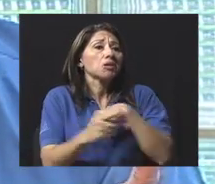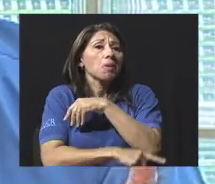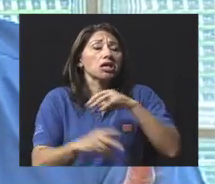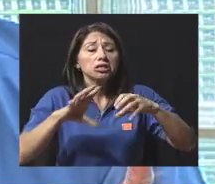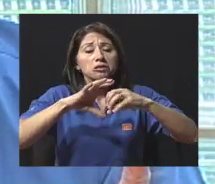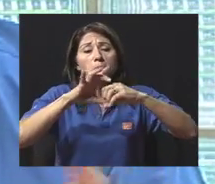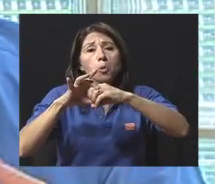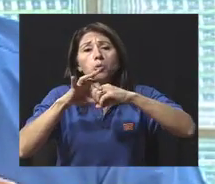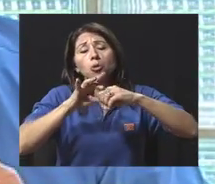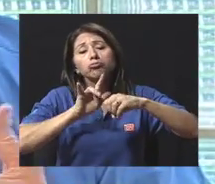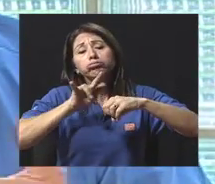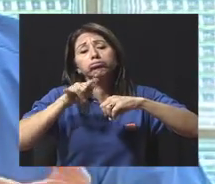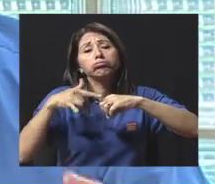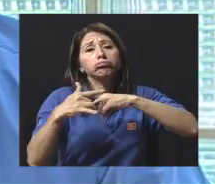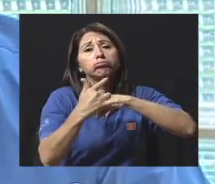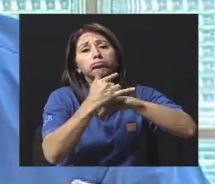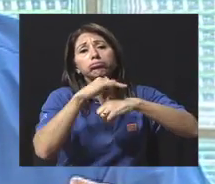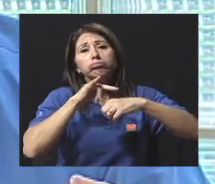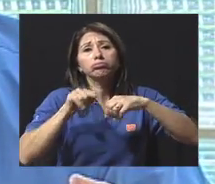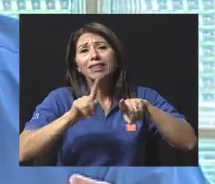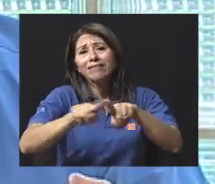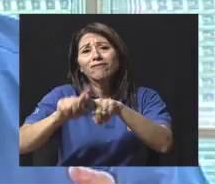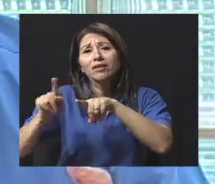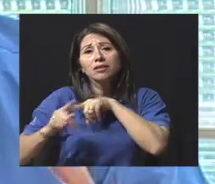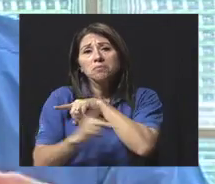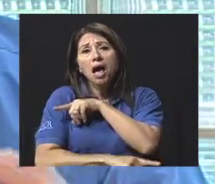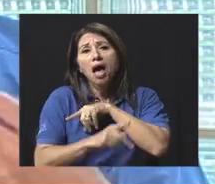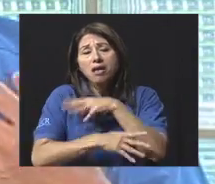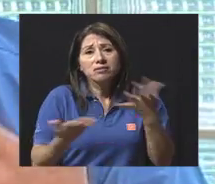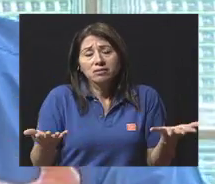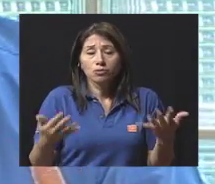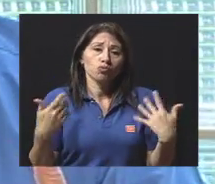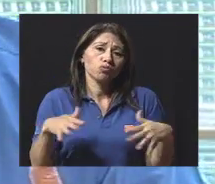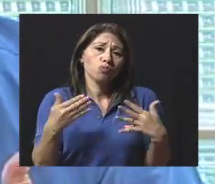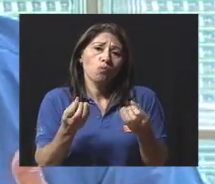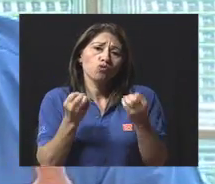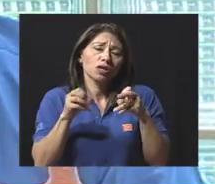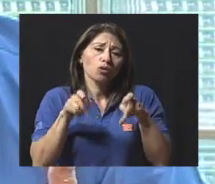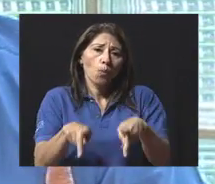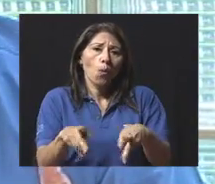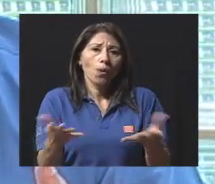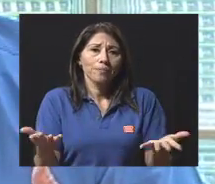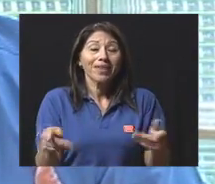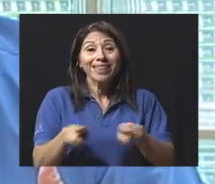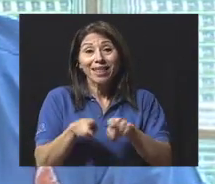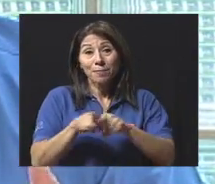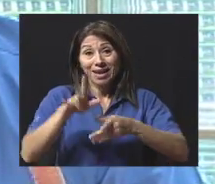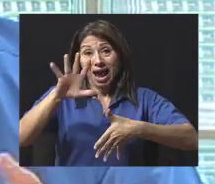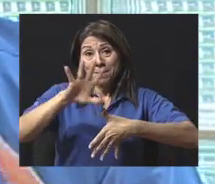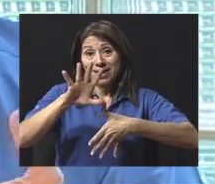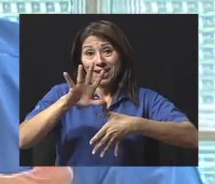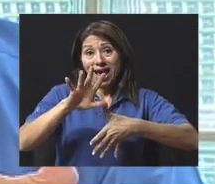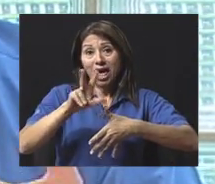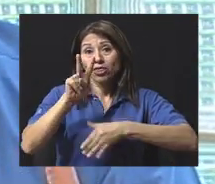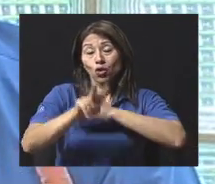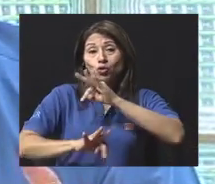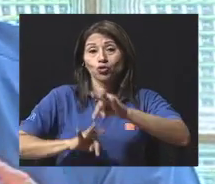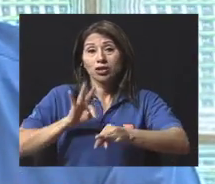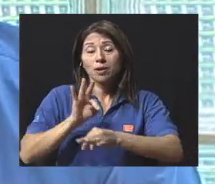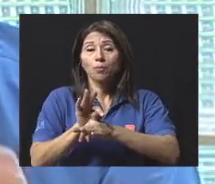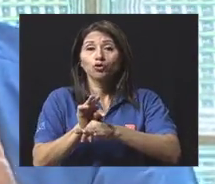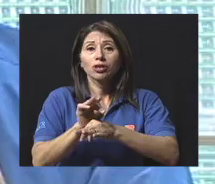es muy grande por otro lado en América tenemos dos especies de mosquitos que son